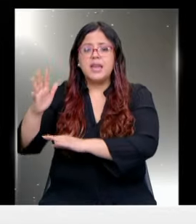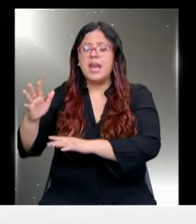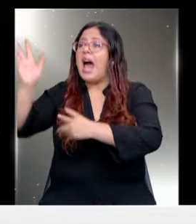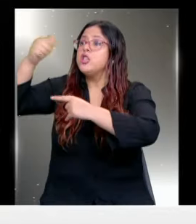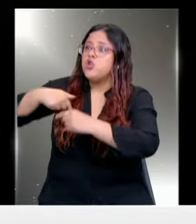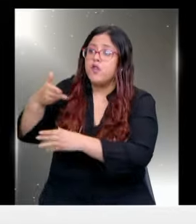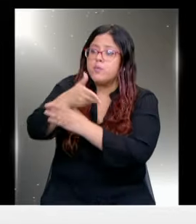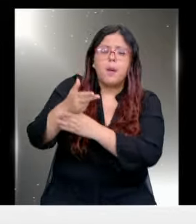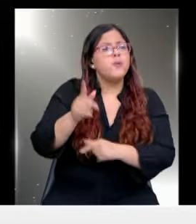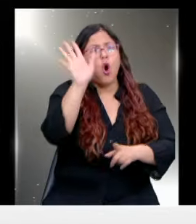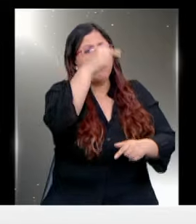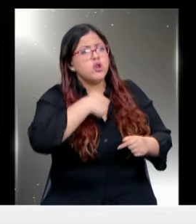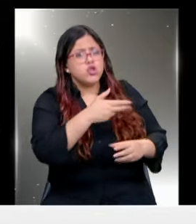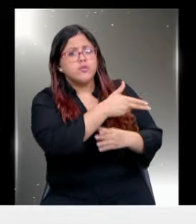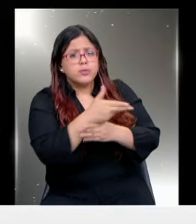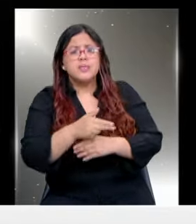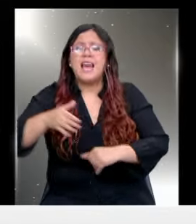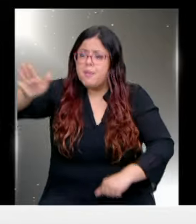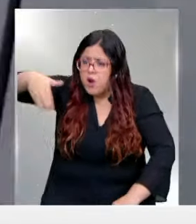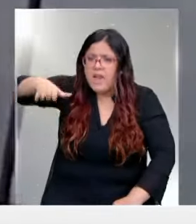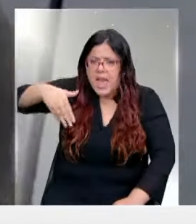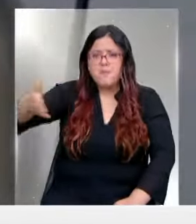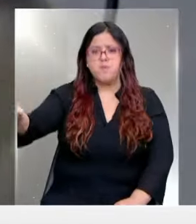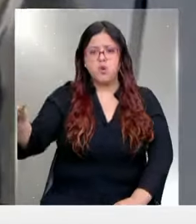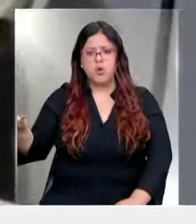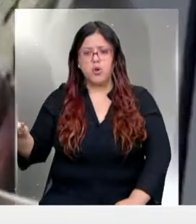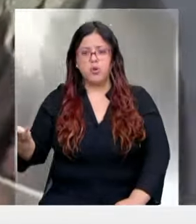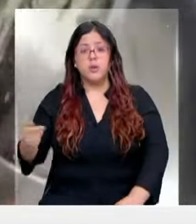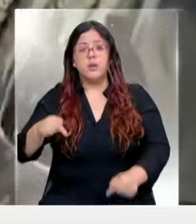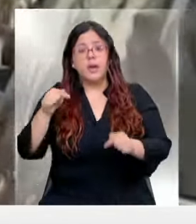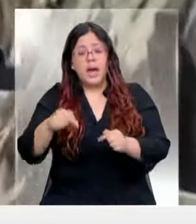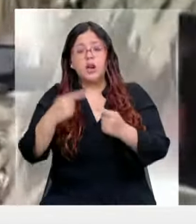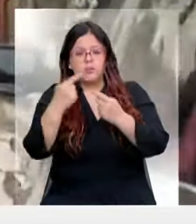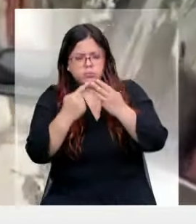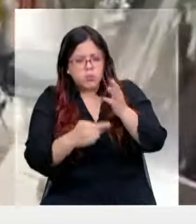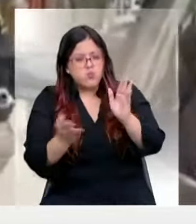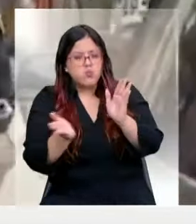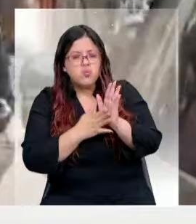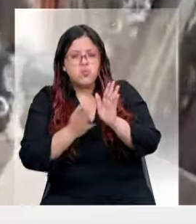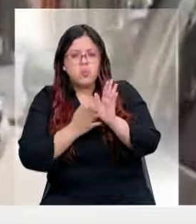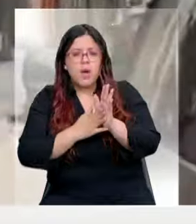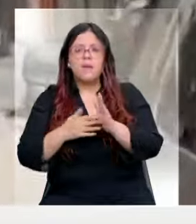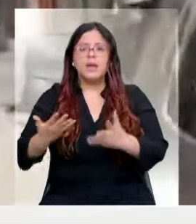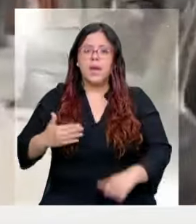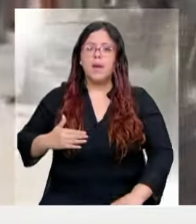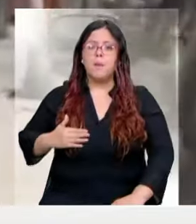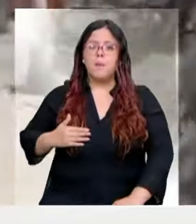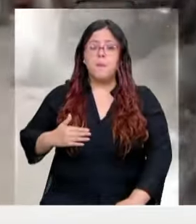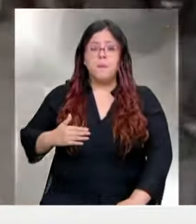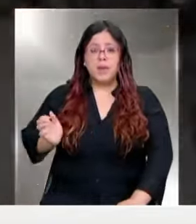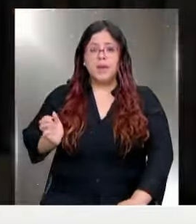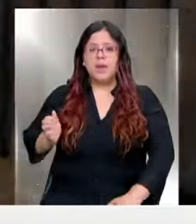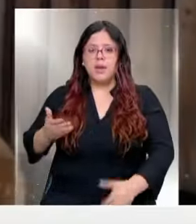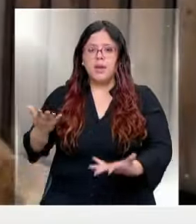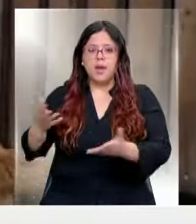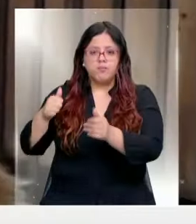llevo, para allá. Ya dejo. Con todos estos antecedentes, la policía fue tras